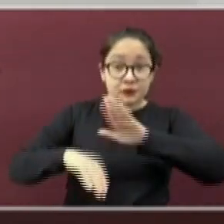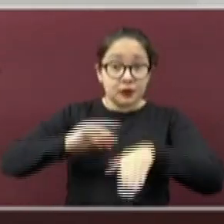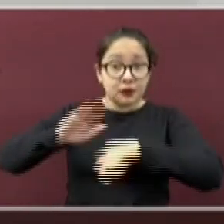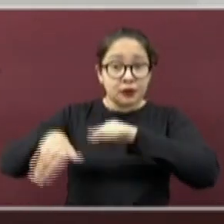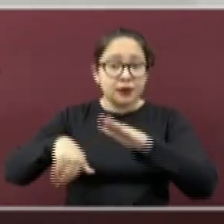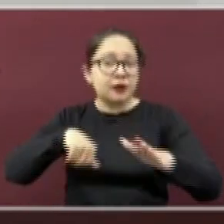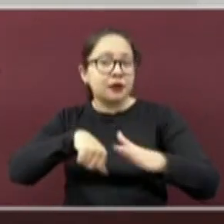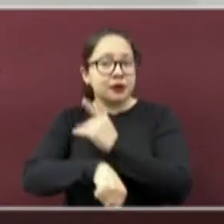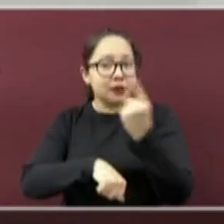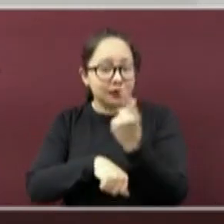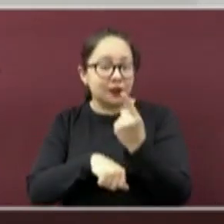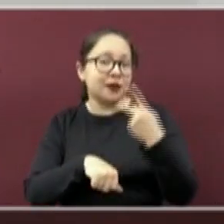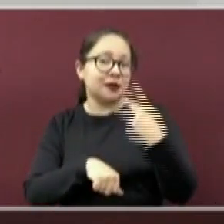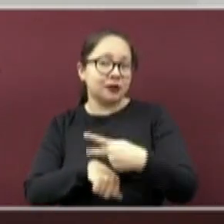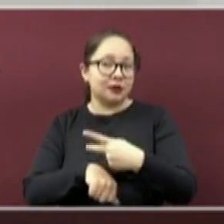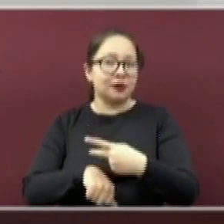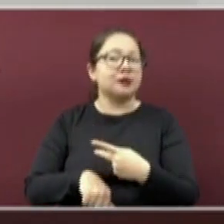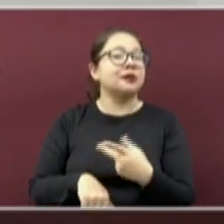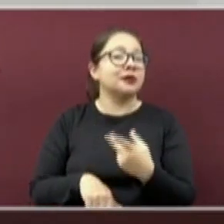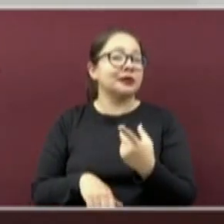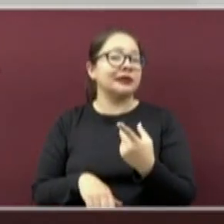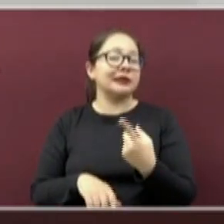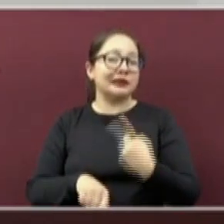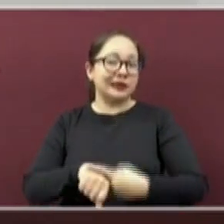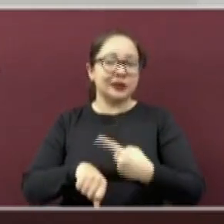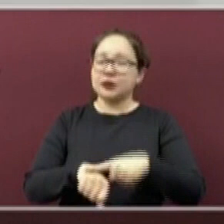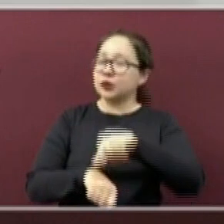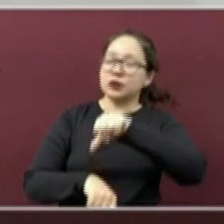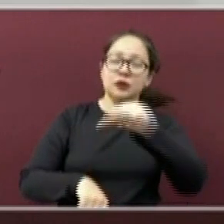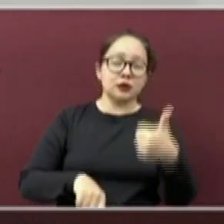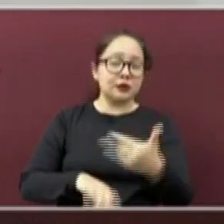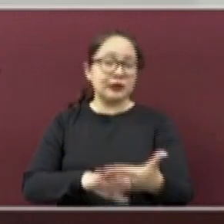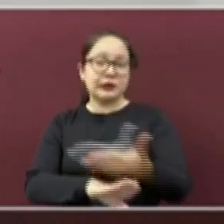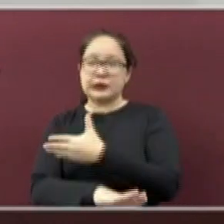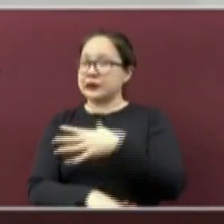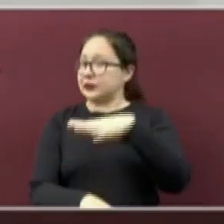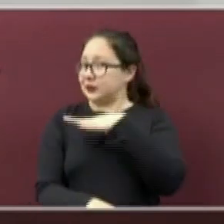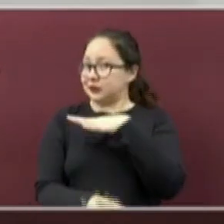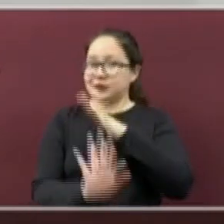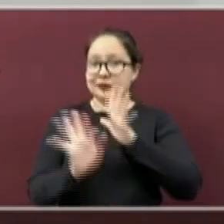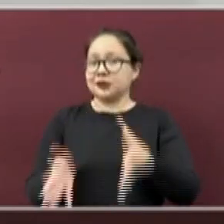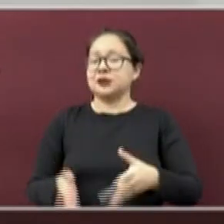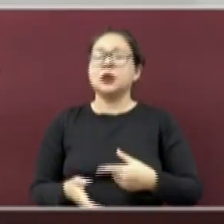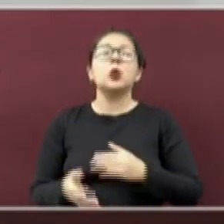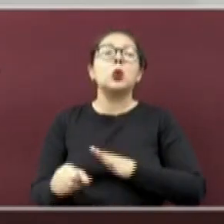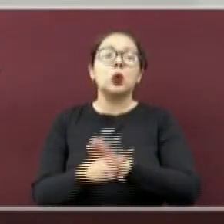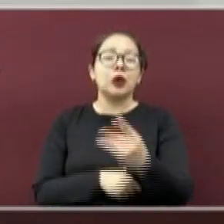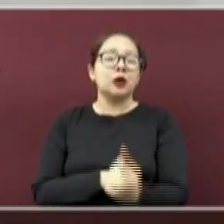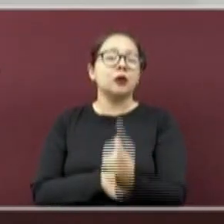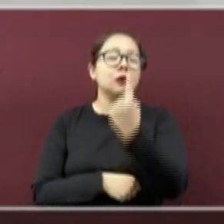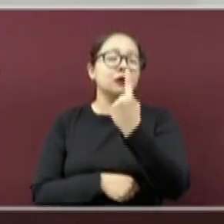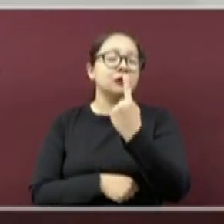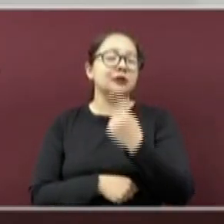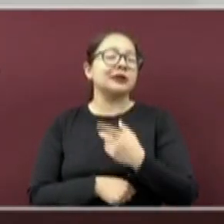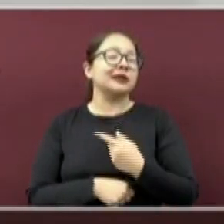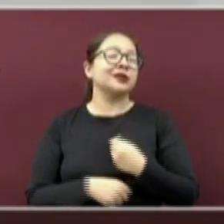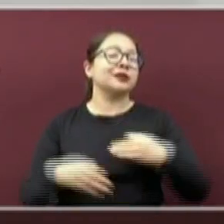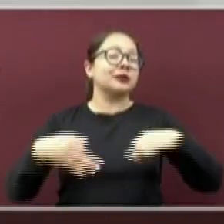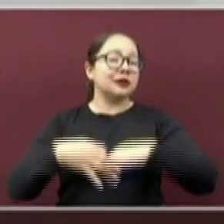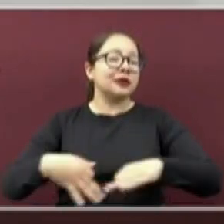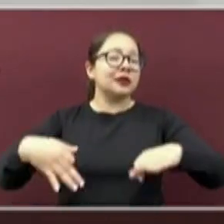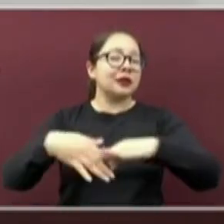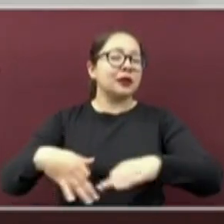los pacientes cursan con una o más comorbilidades. Una de las principales es la diabetes. Como